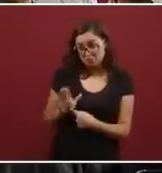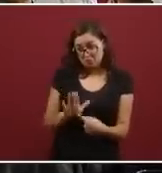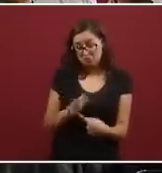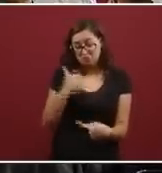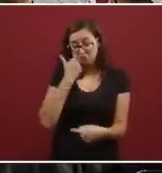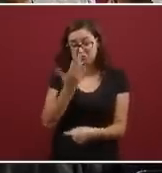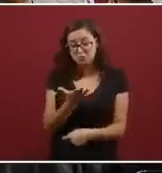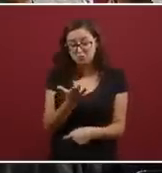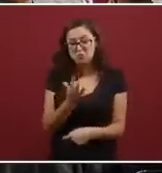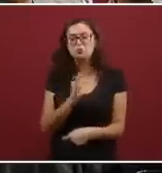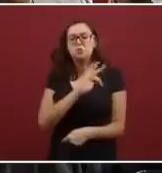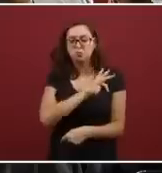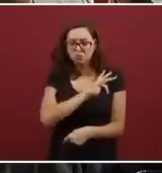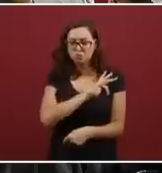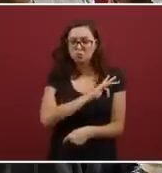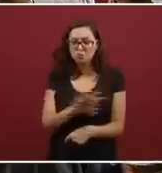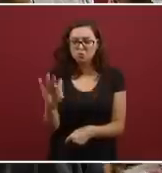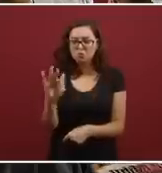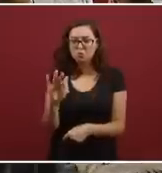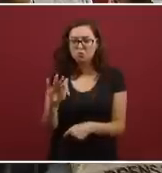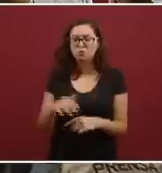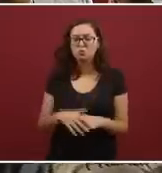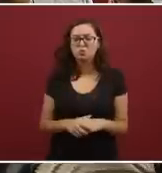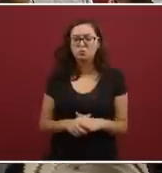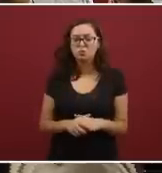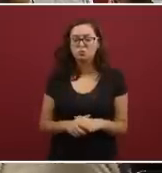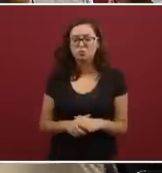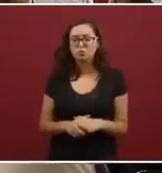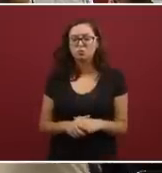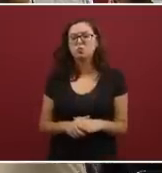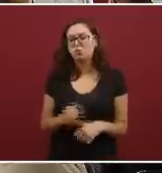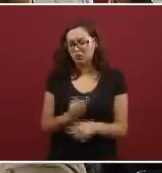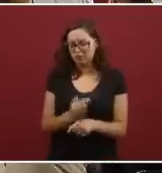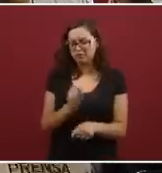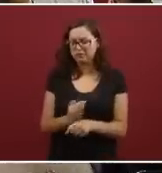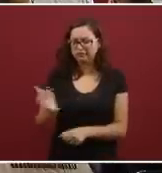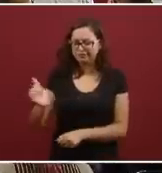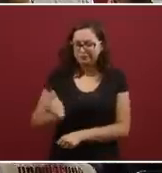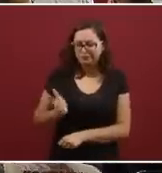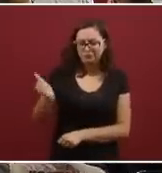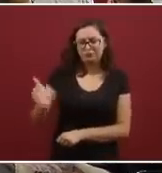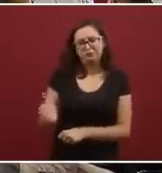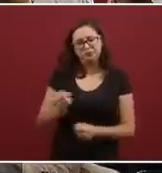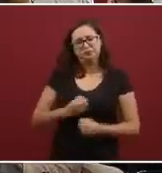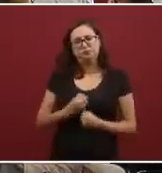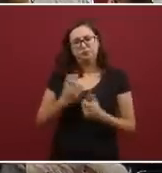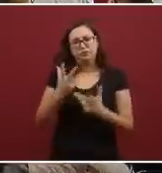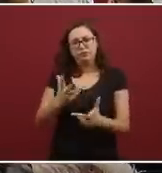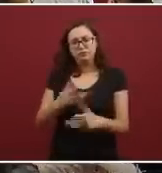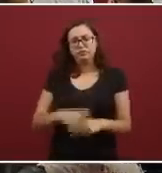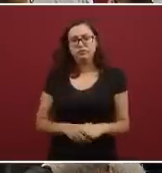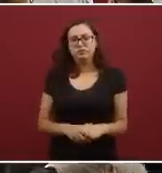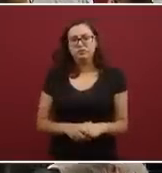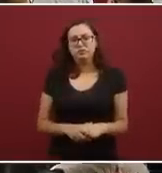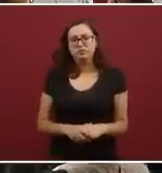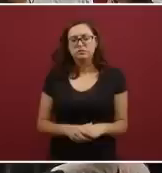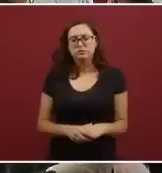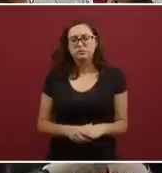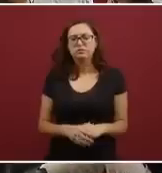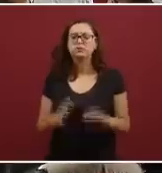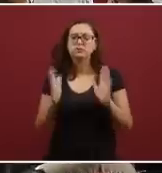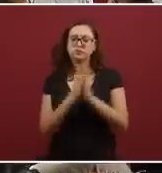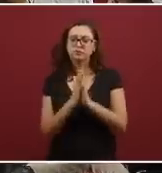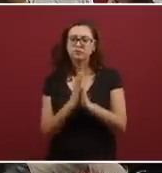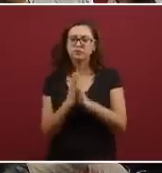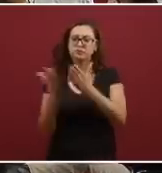pues aquí será el momento de expresarlos. Entonces, por favor,